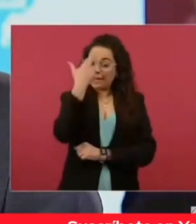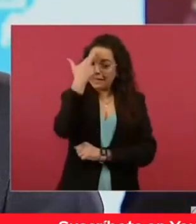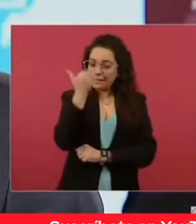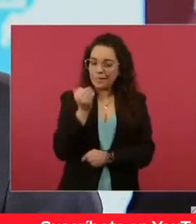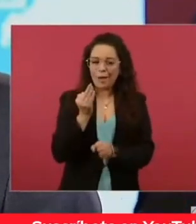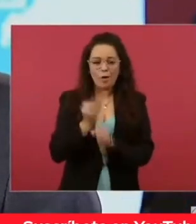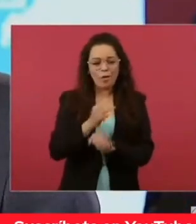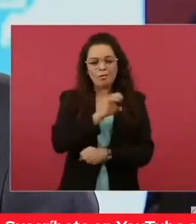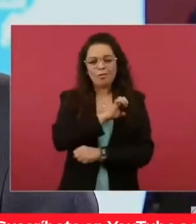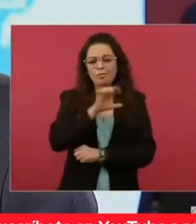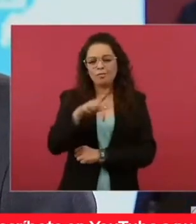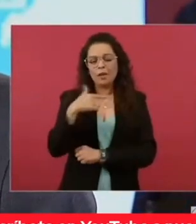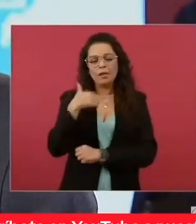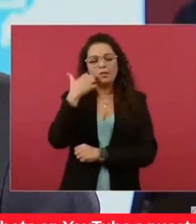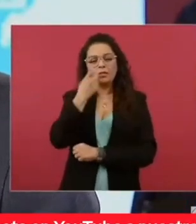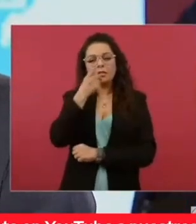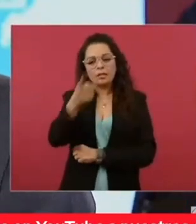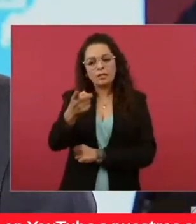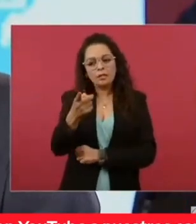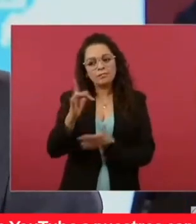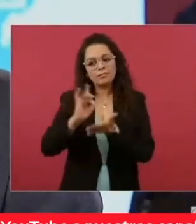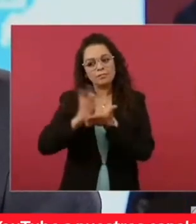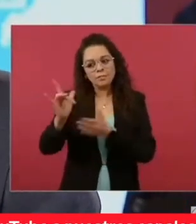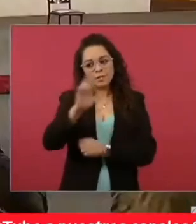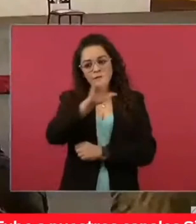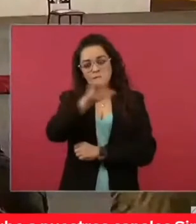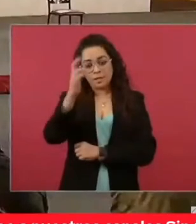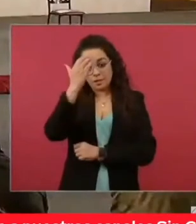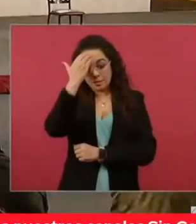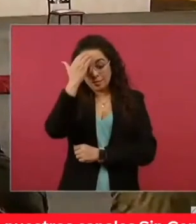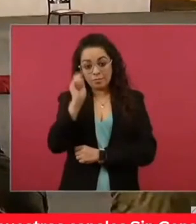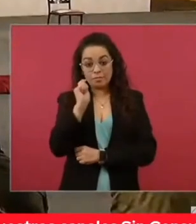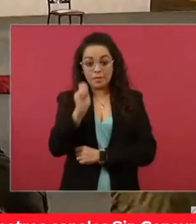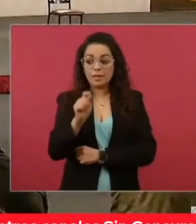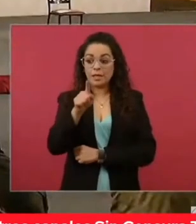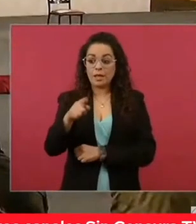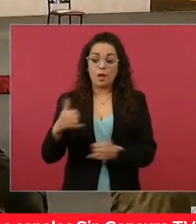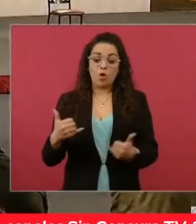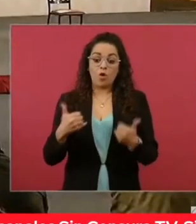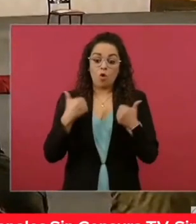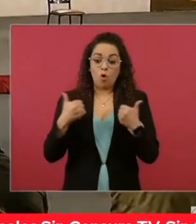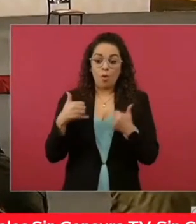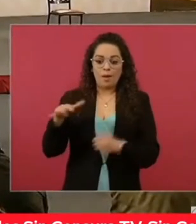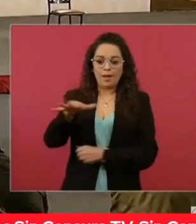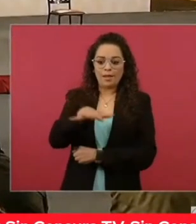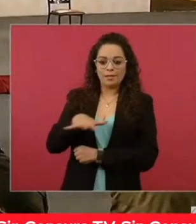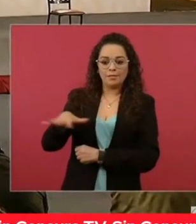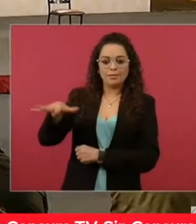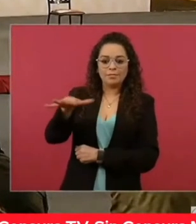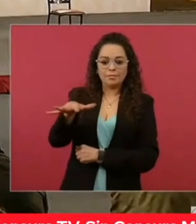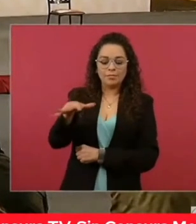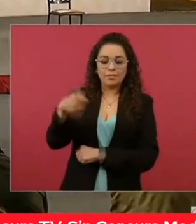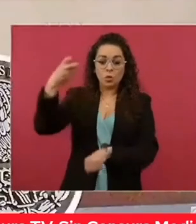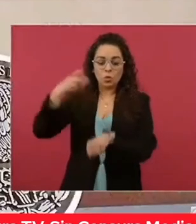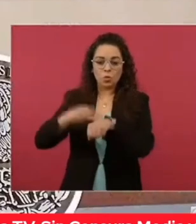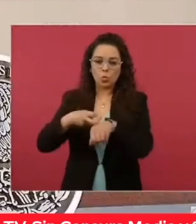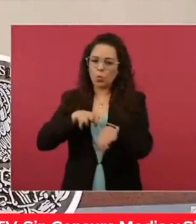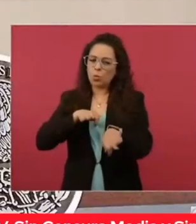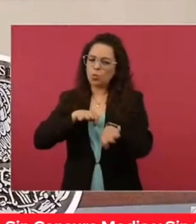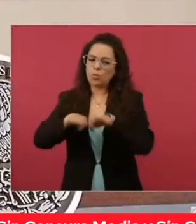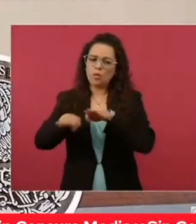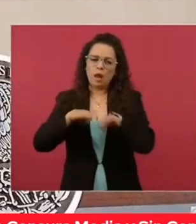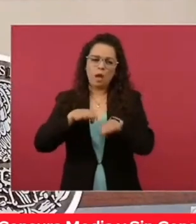muy especial al trabajo esforzado de estos jóvenes profesionistas que trabajan de sol a Sol